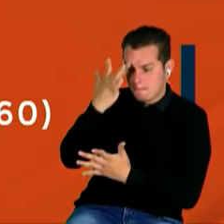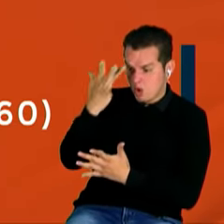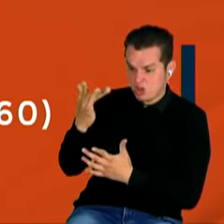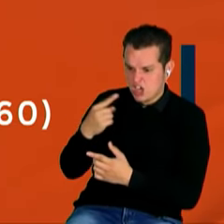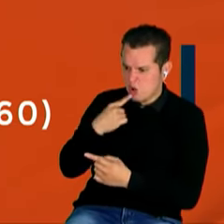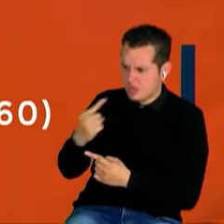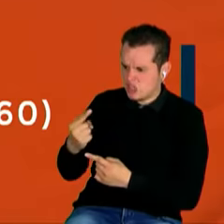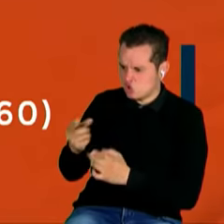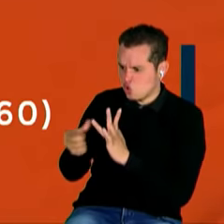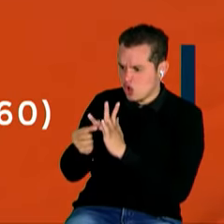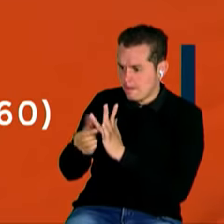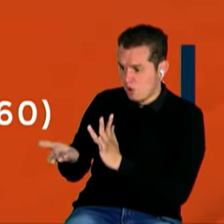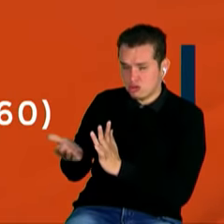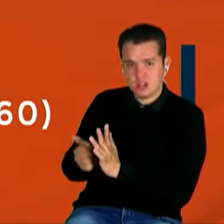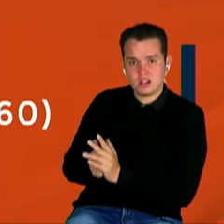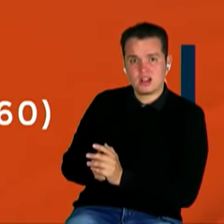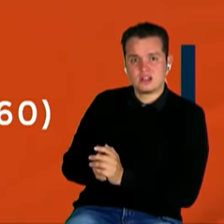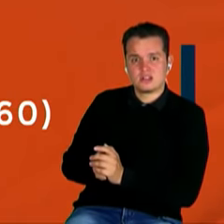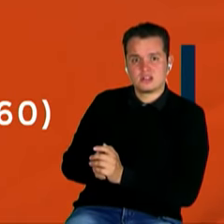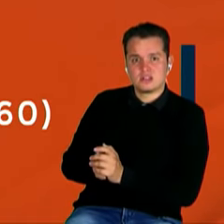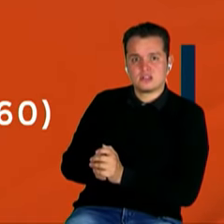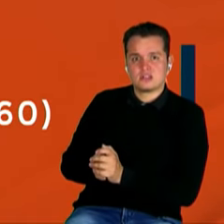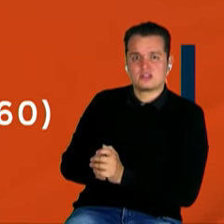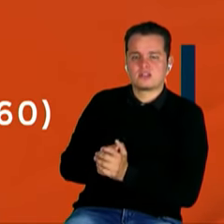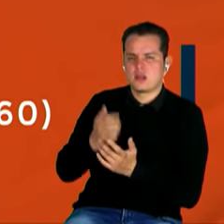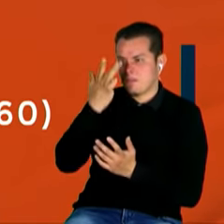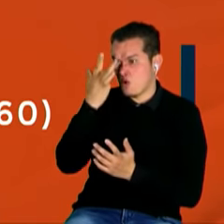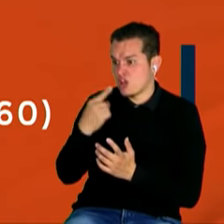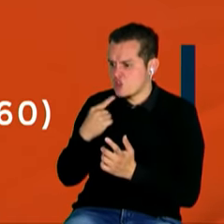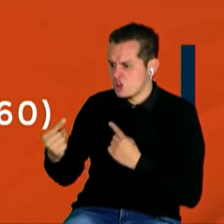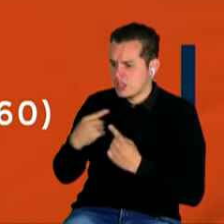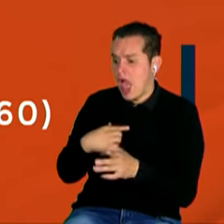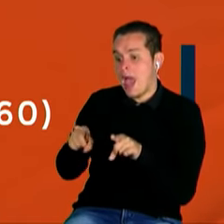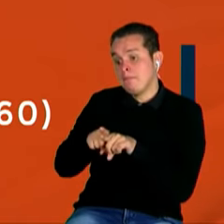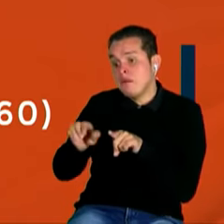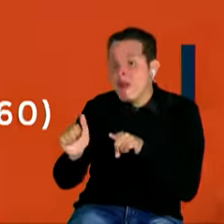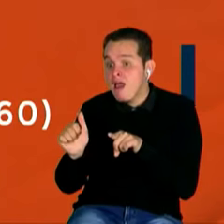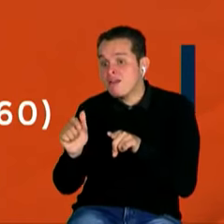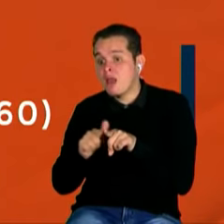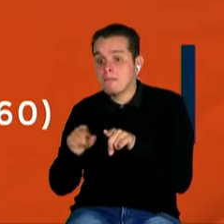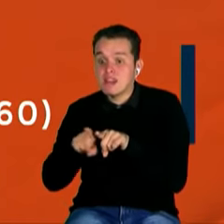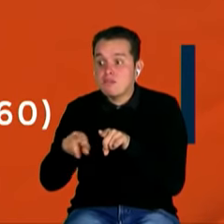me declaraste que era tu mujer? ¿Por qué dijiste es mi hermana,